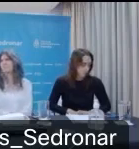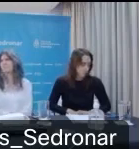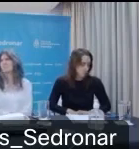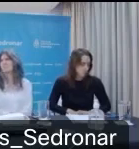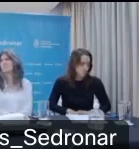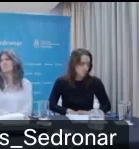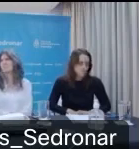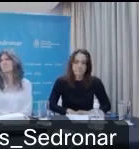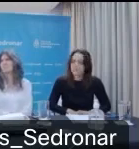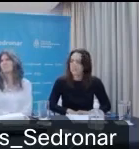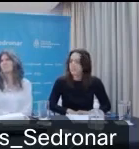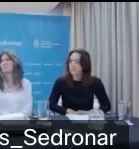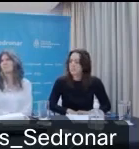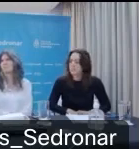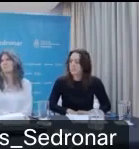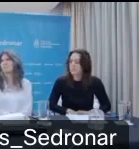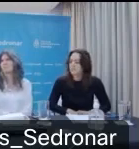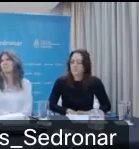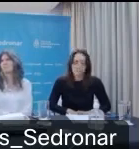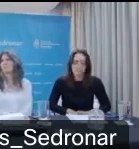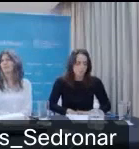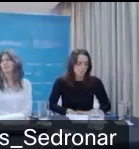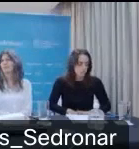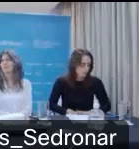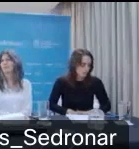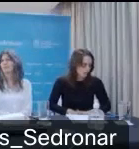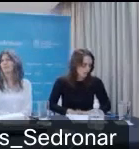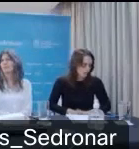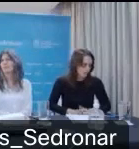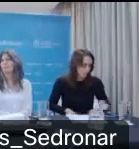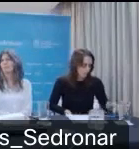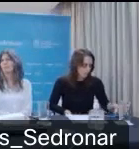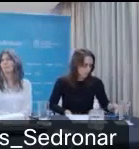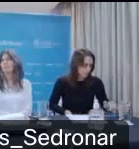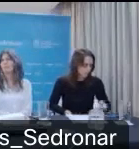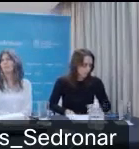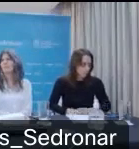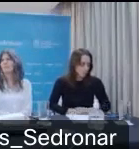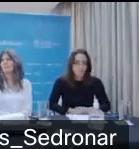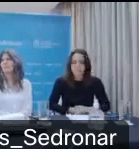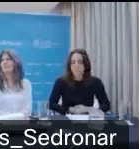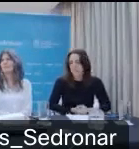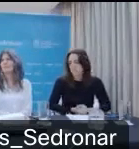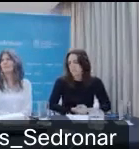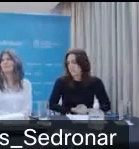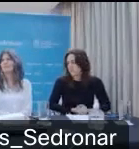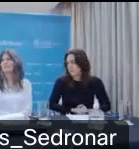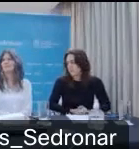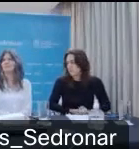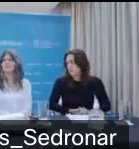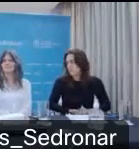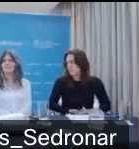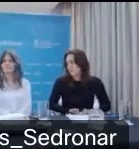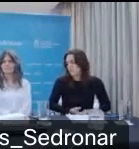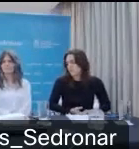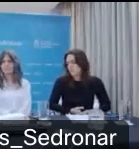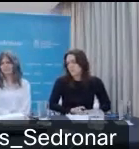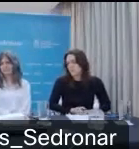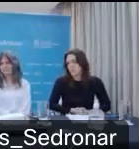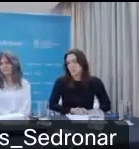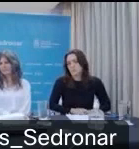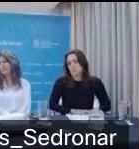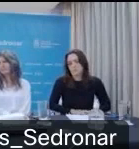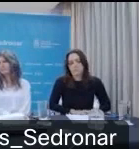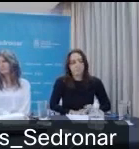Bueno, ahora vamos a tratar de ir entrando más en cómo pensamos o cómo la política pública